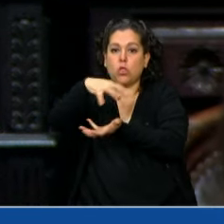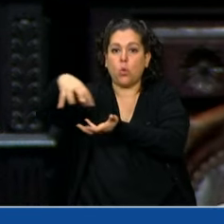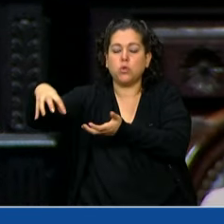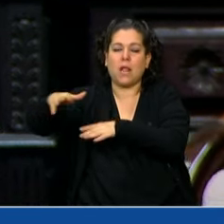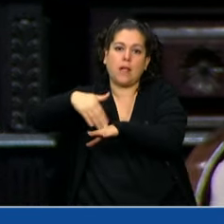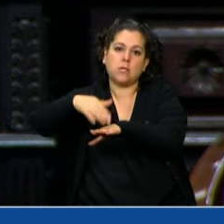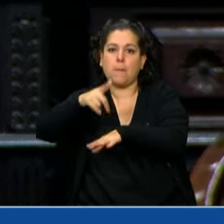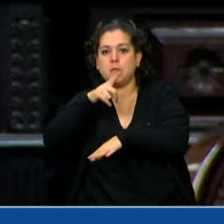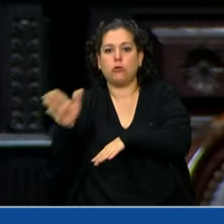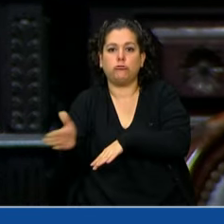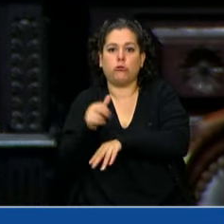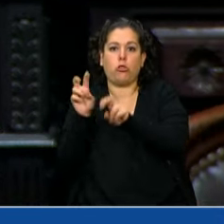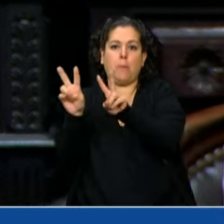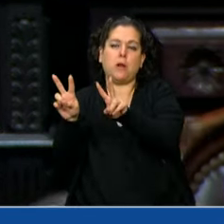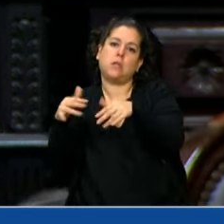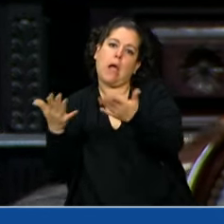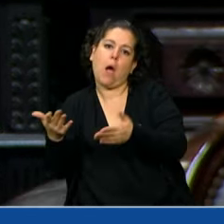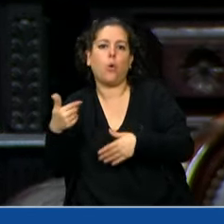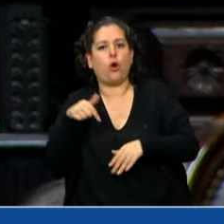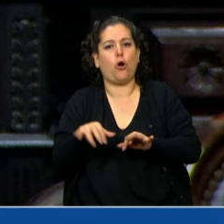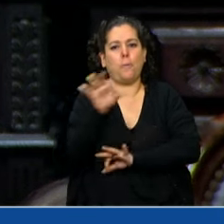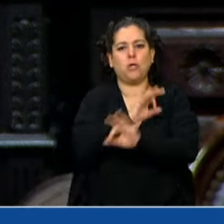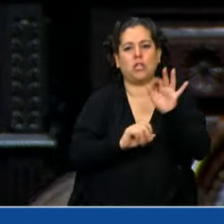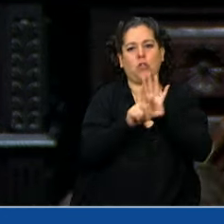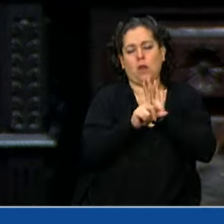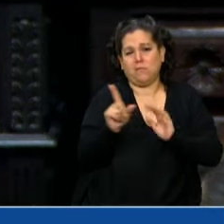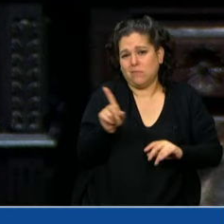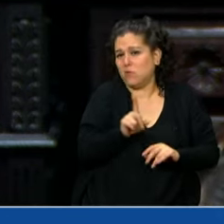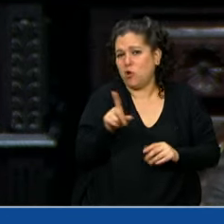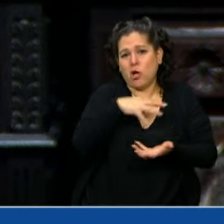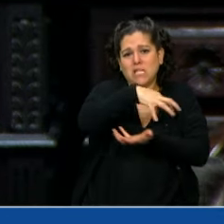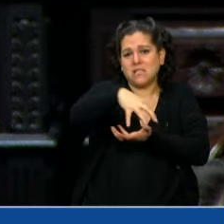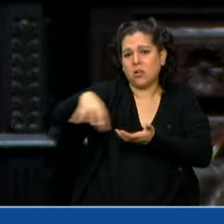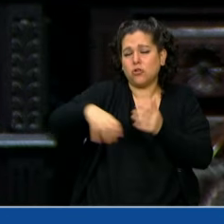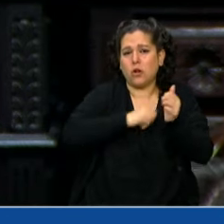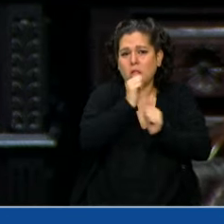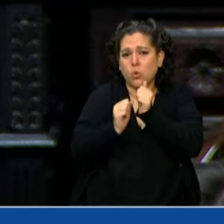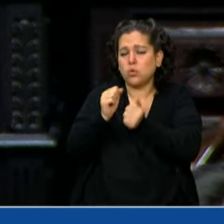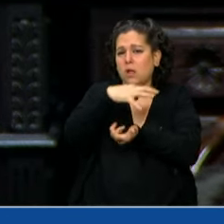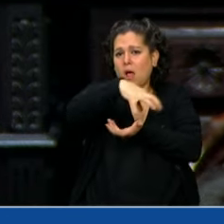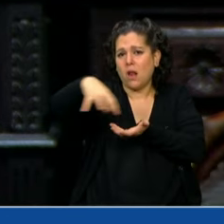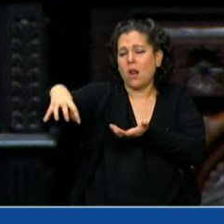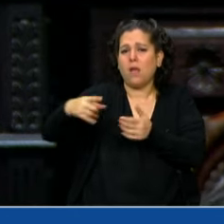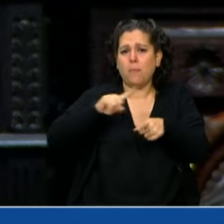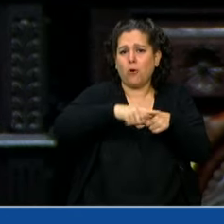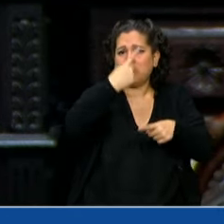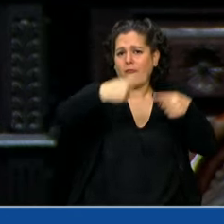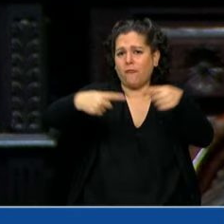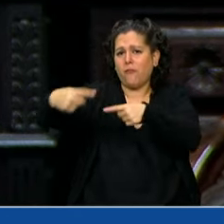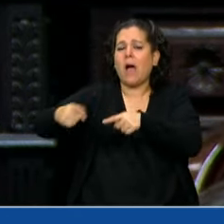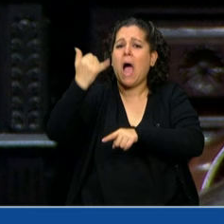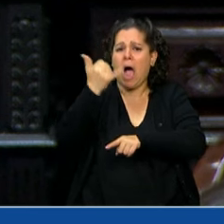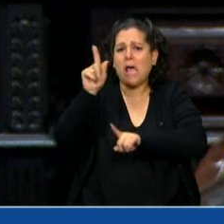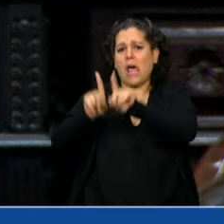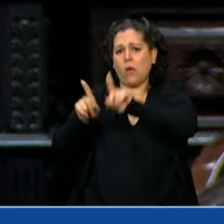peronistas y por eso estamos trabajando esta ley y es no en todos los sectores industriales distintos colores políticos simplemente que algunos comprendemos que